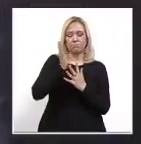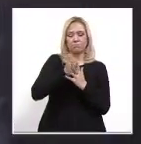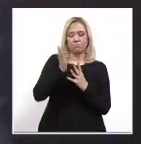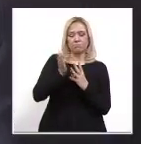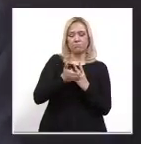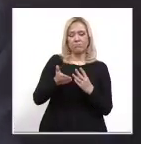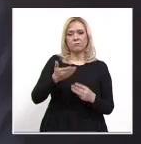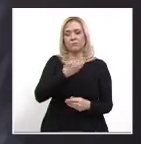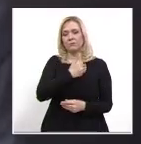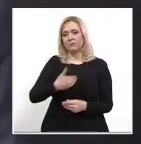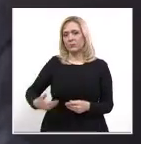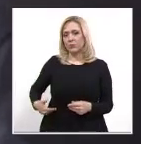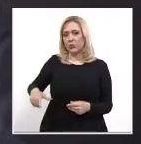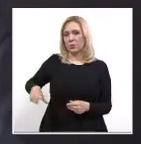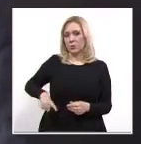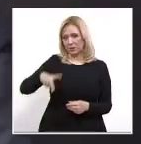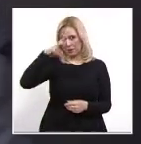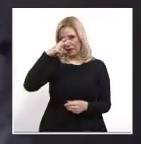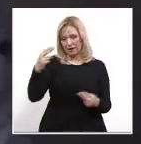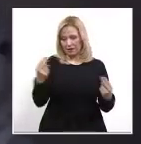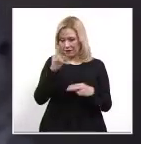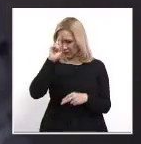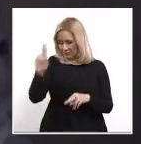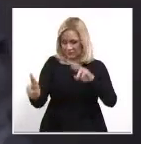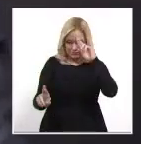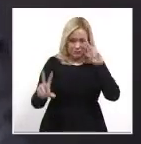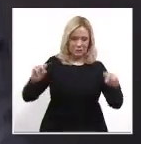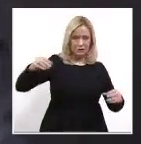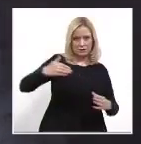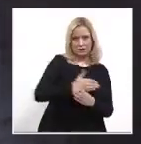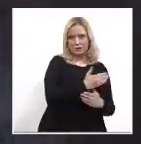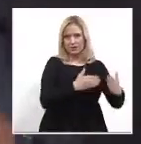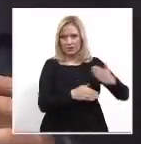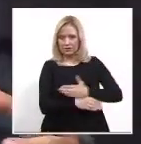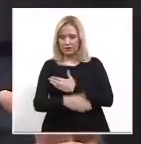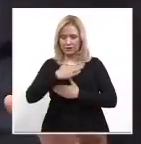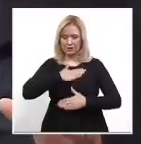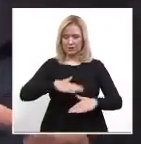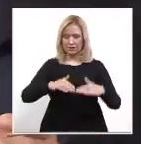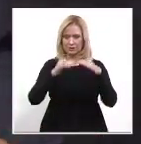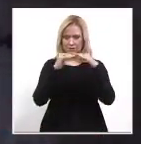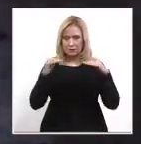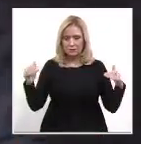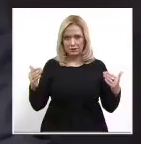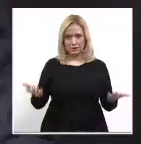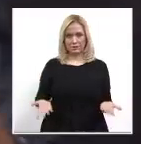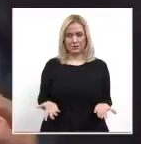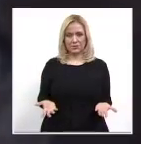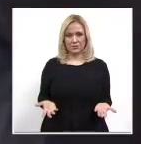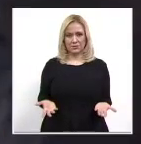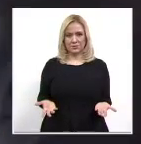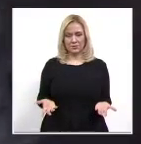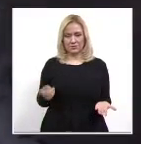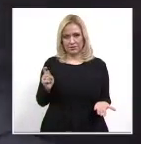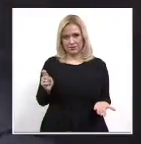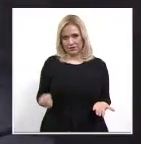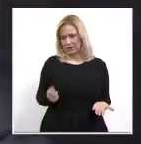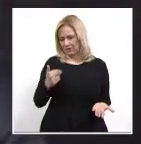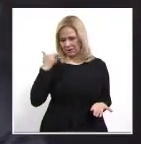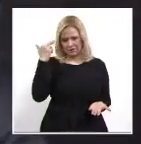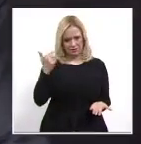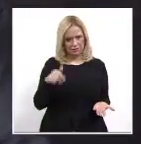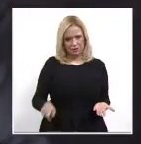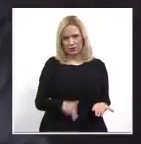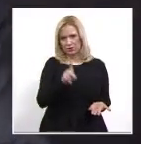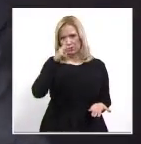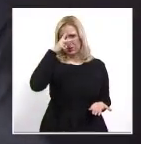México es indispensable para que prevalezca el principio democrático. La división de poderes es una decisión política fundamental del pueblo de